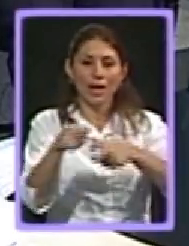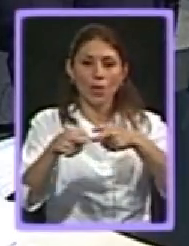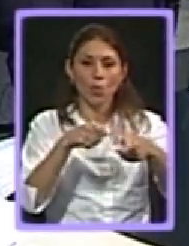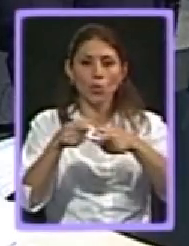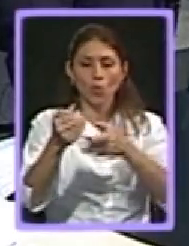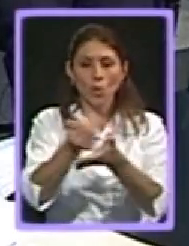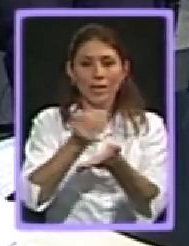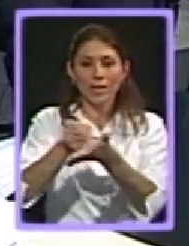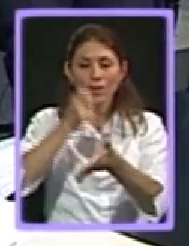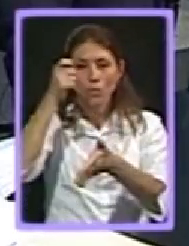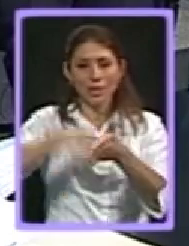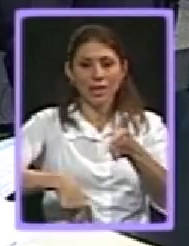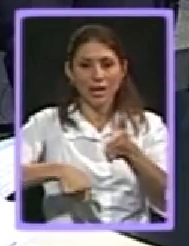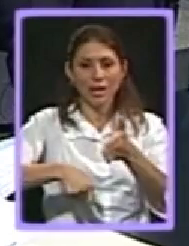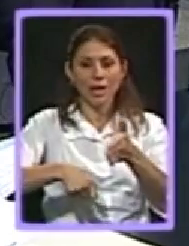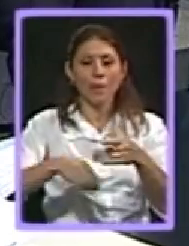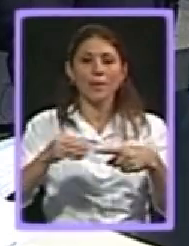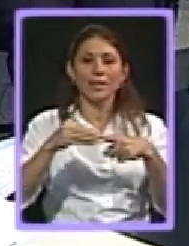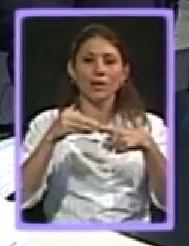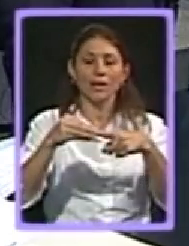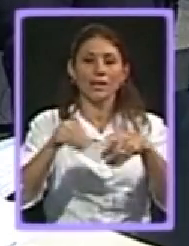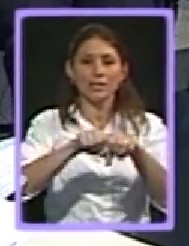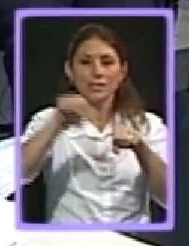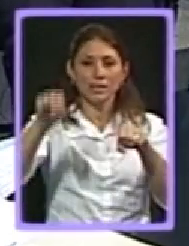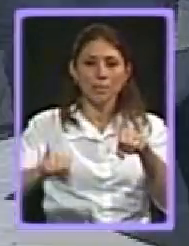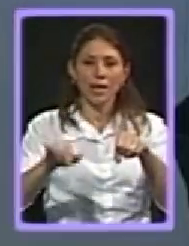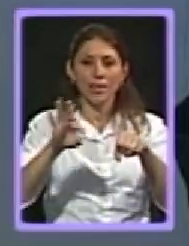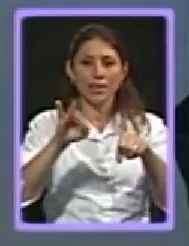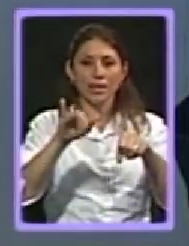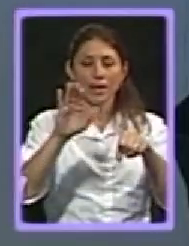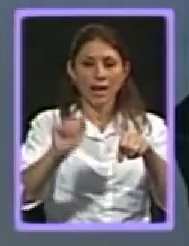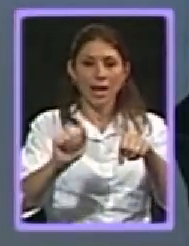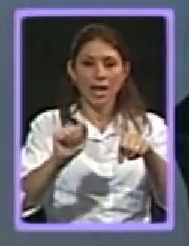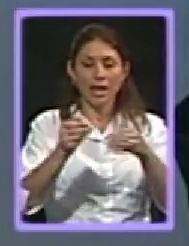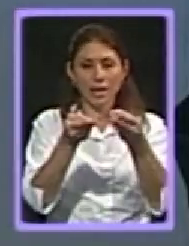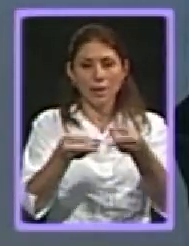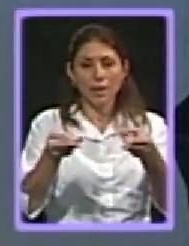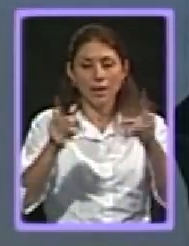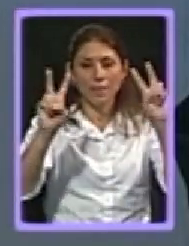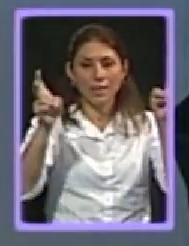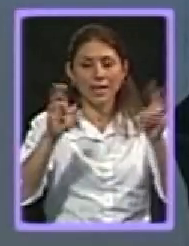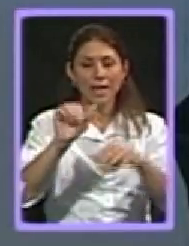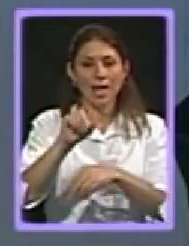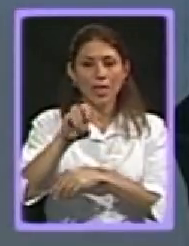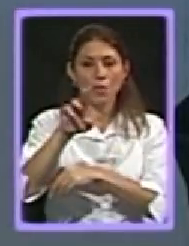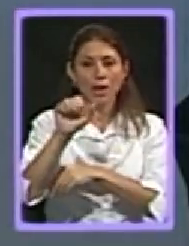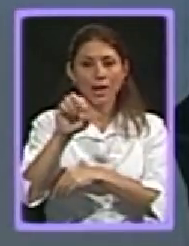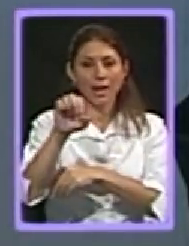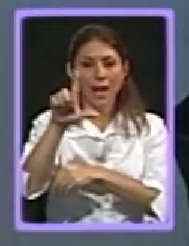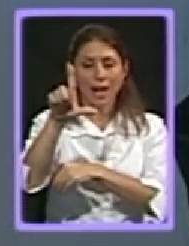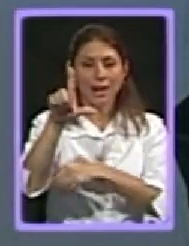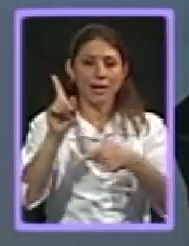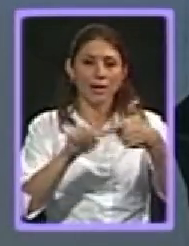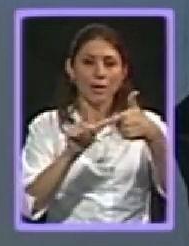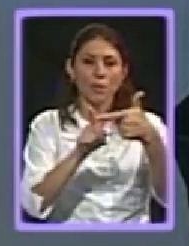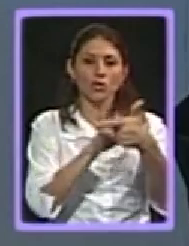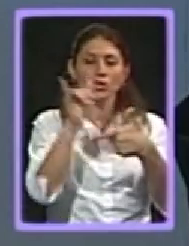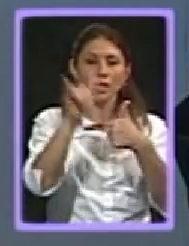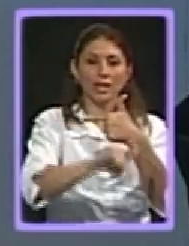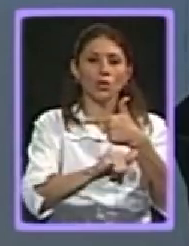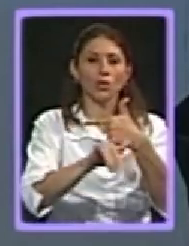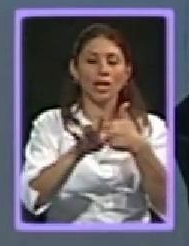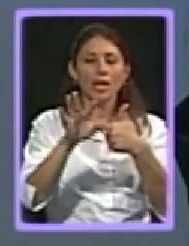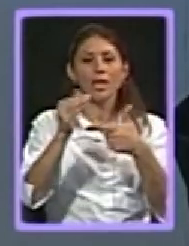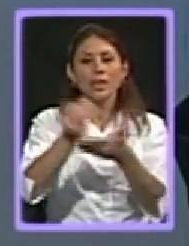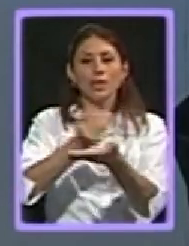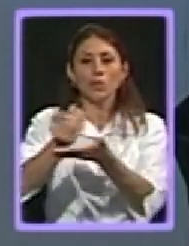particularmente el sistema TICA en materia aduanal. Está el proyecto de tributación digital para facilitar la labor